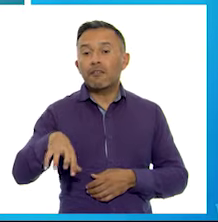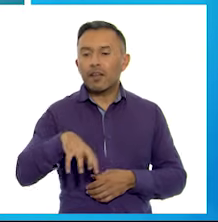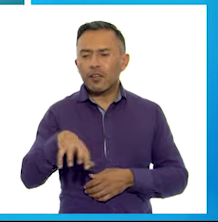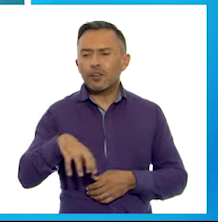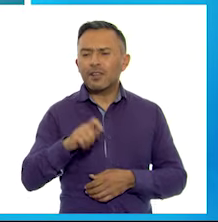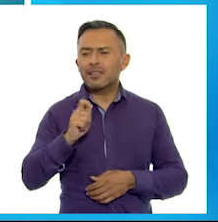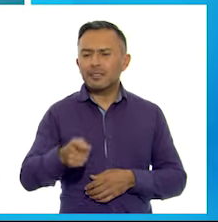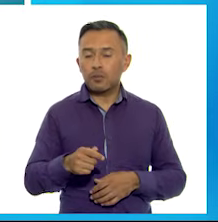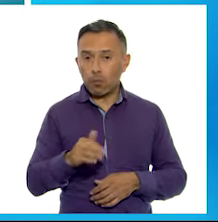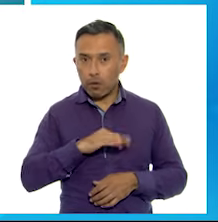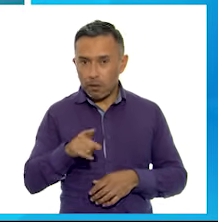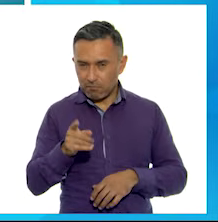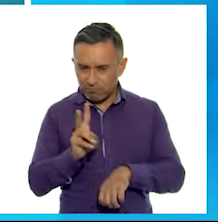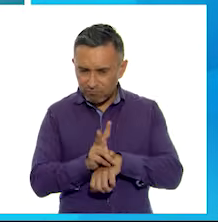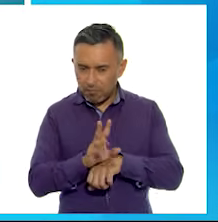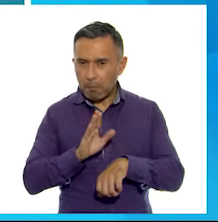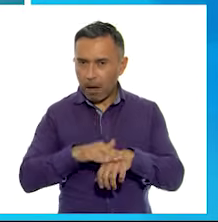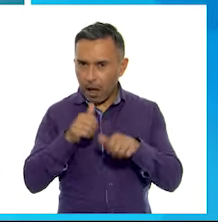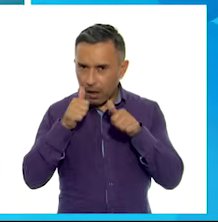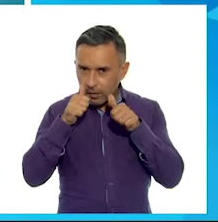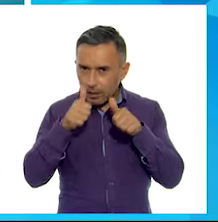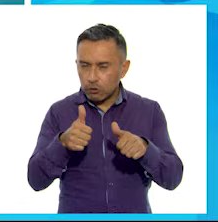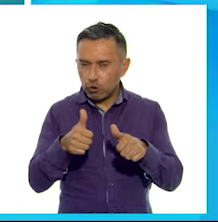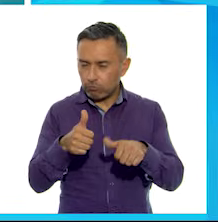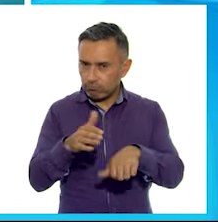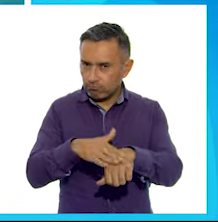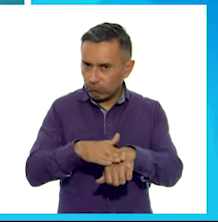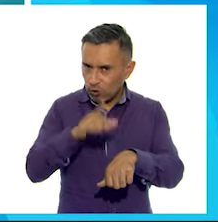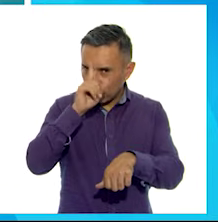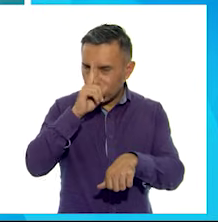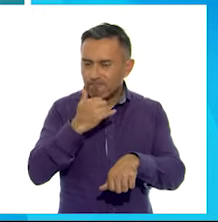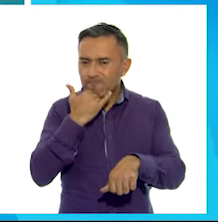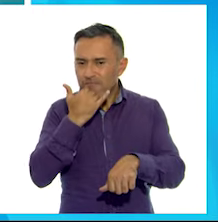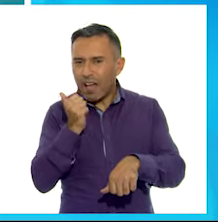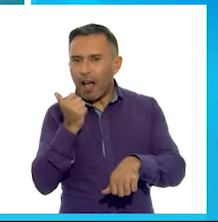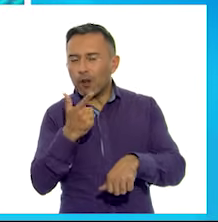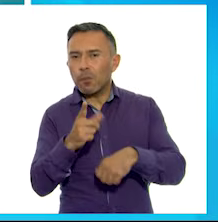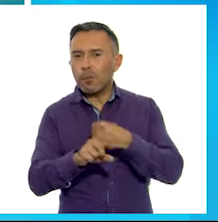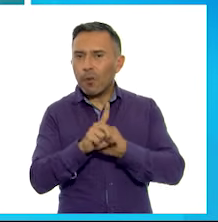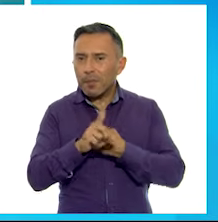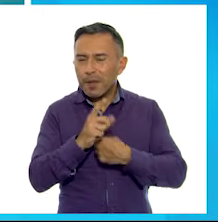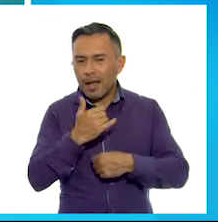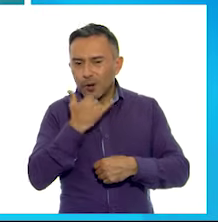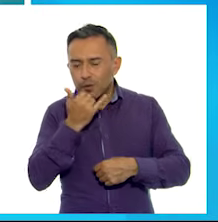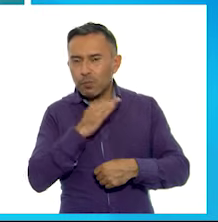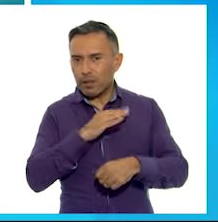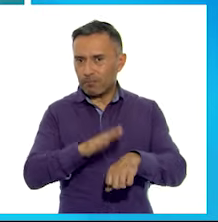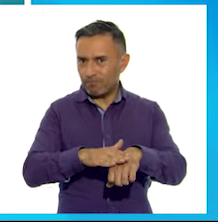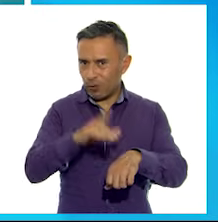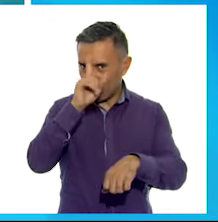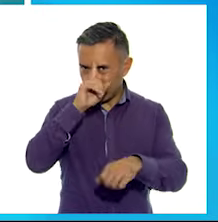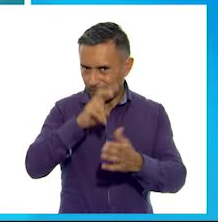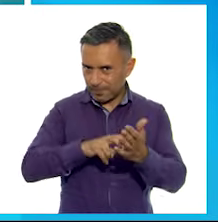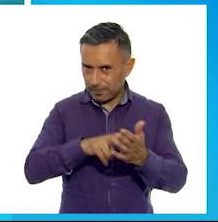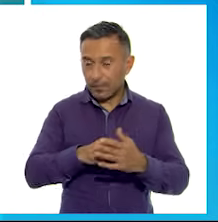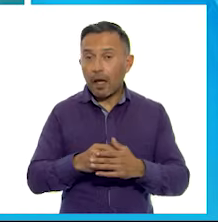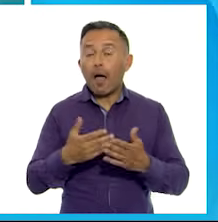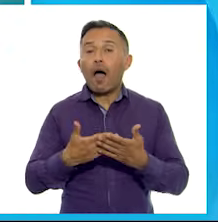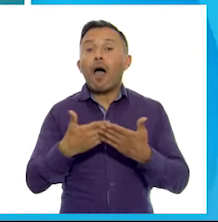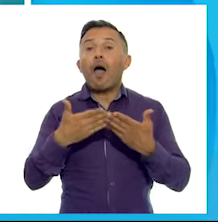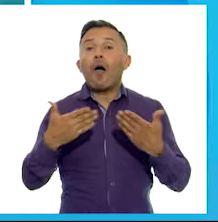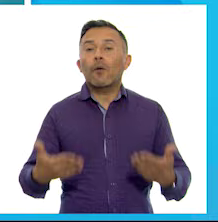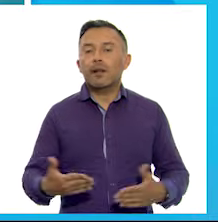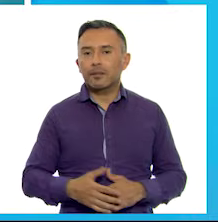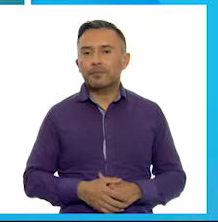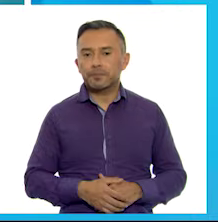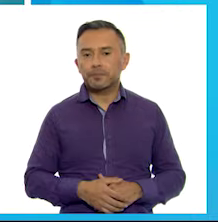estará muy atento y hará observaciones sobre posibles errores, problemas o dará indicaciones. Ahora